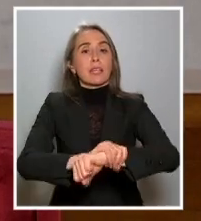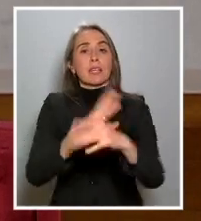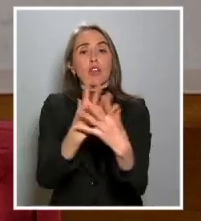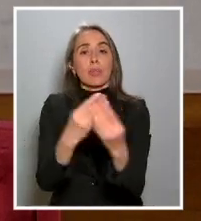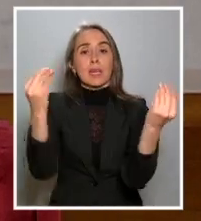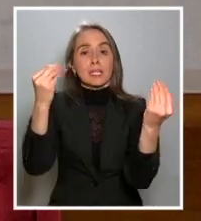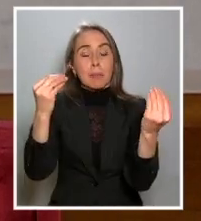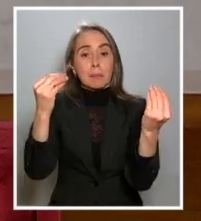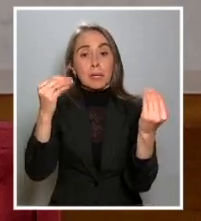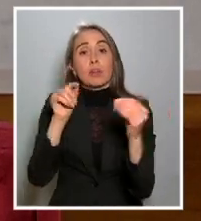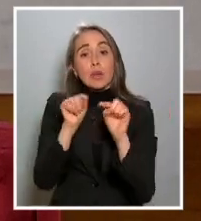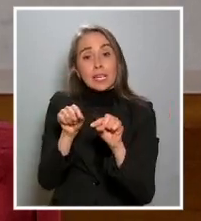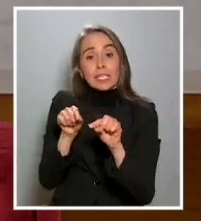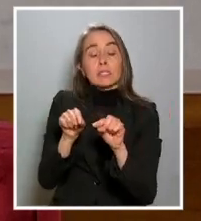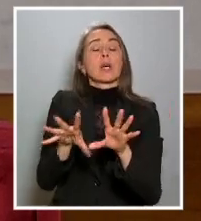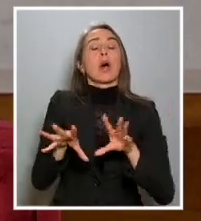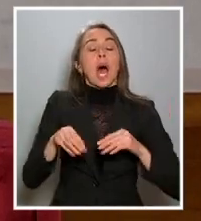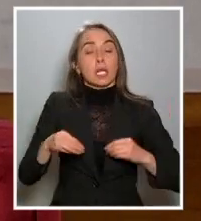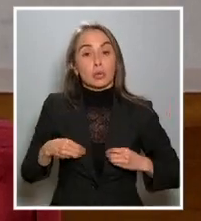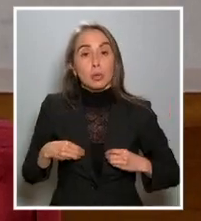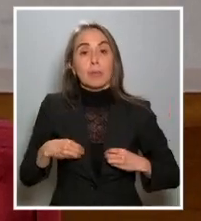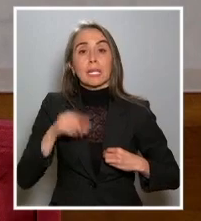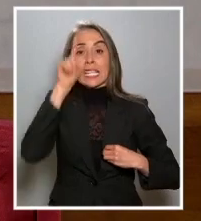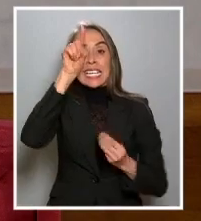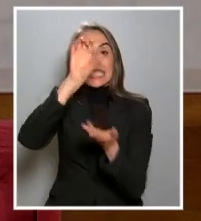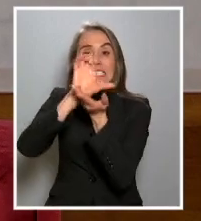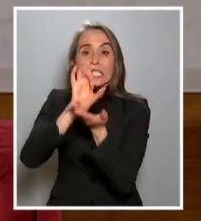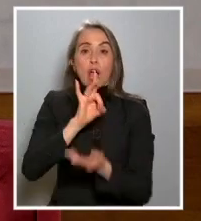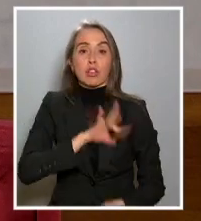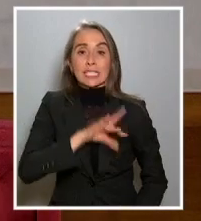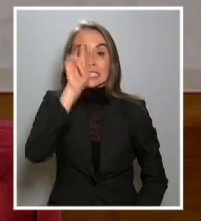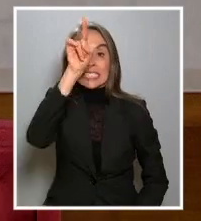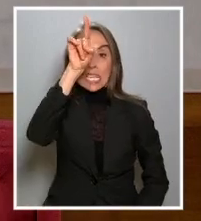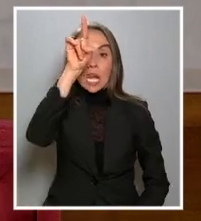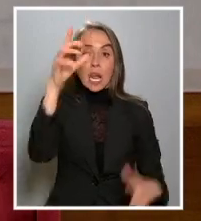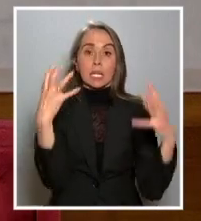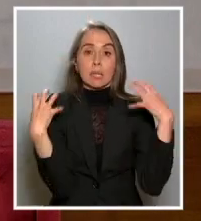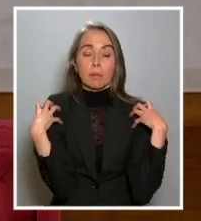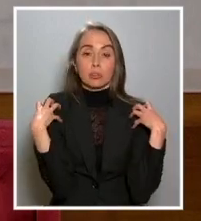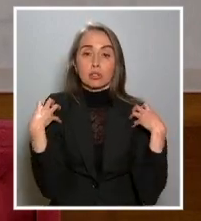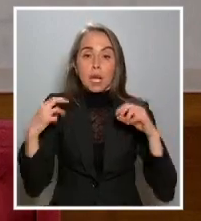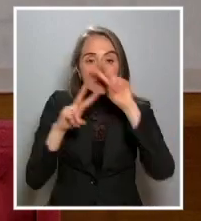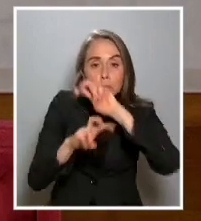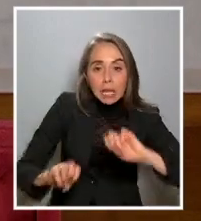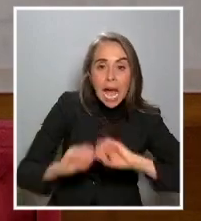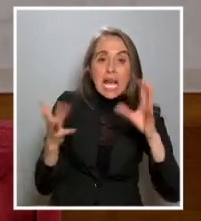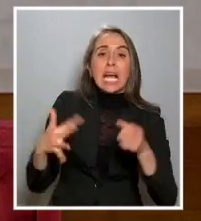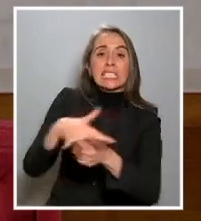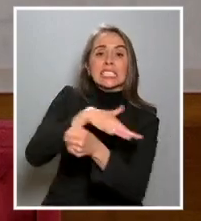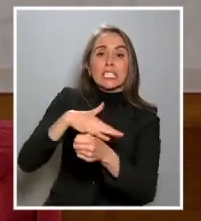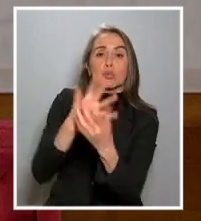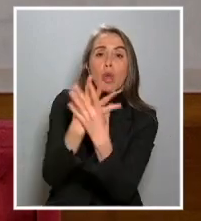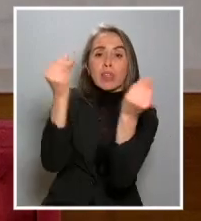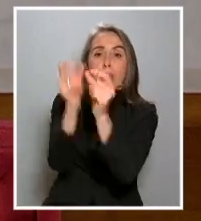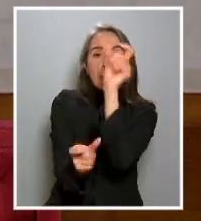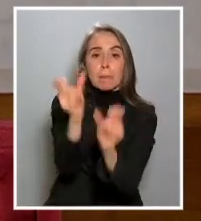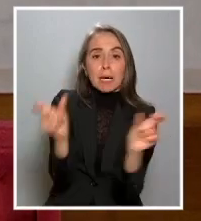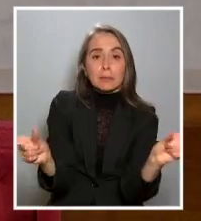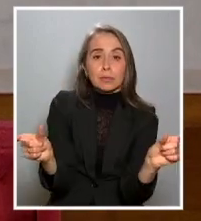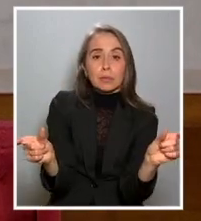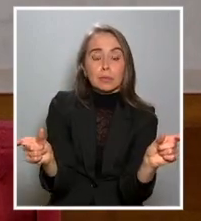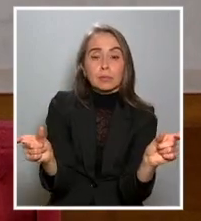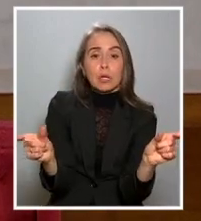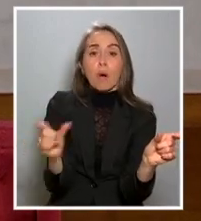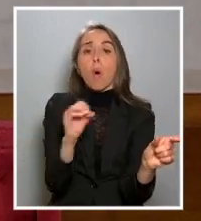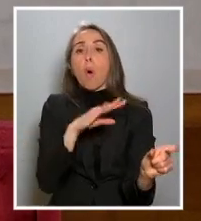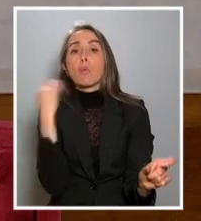desaparecidos, a través del cual asumimos que es el Estado de Chile el responsable de esclarecer las circunstancias de desaparición y